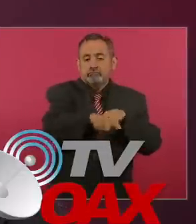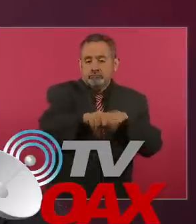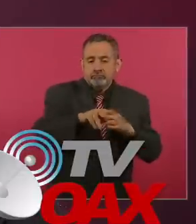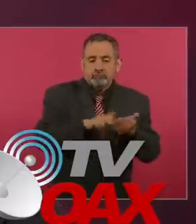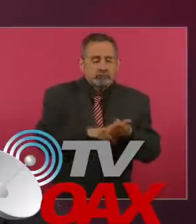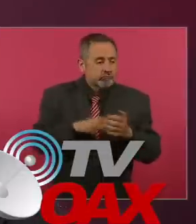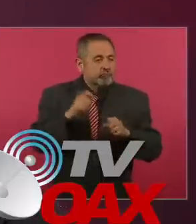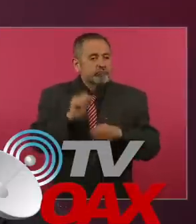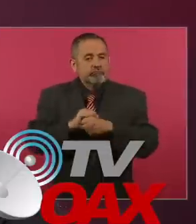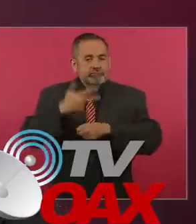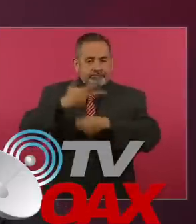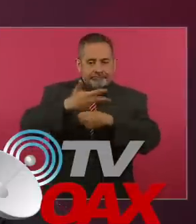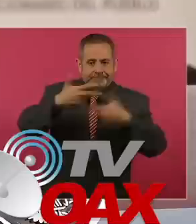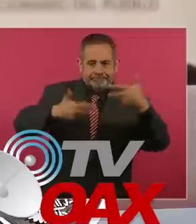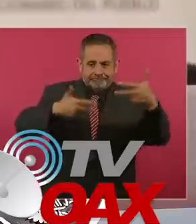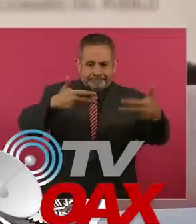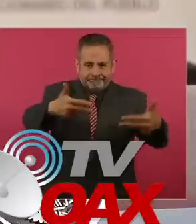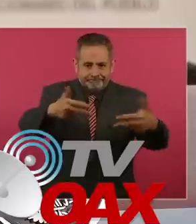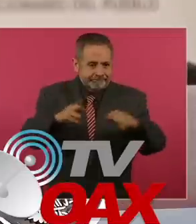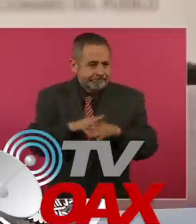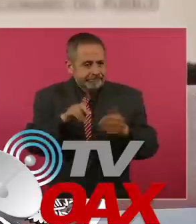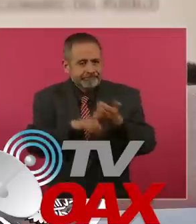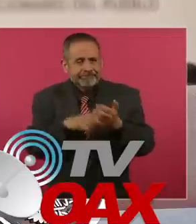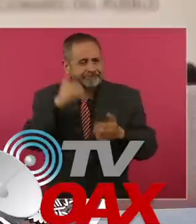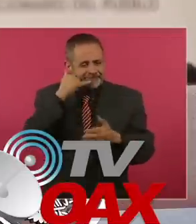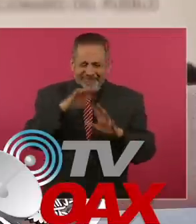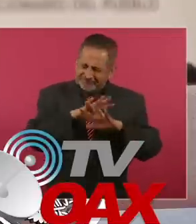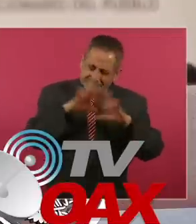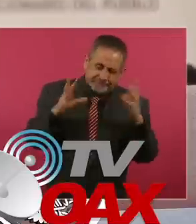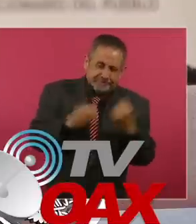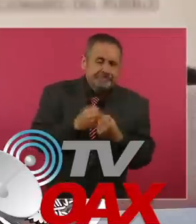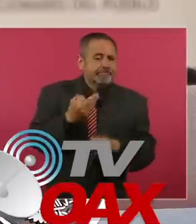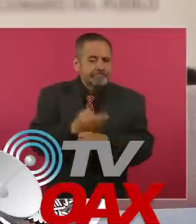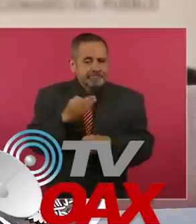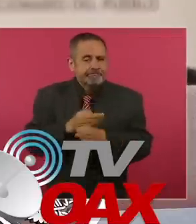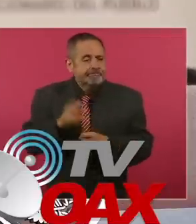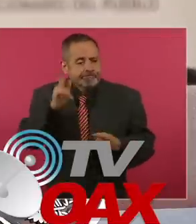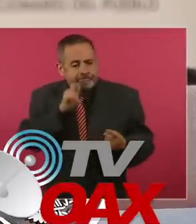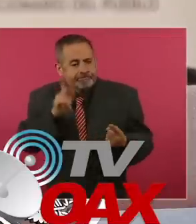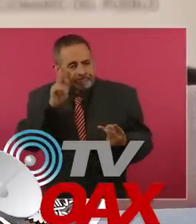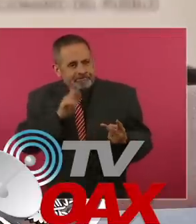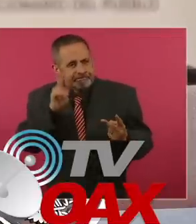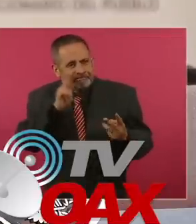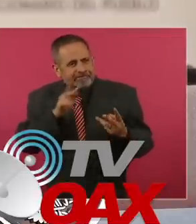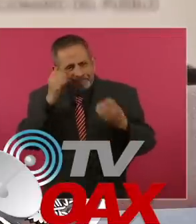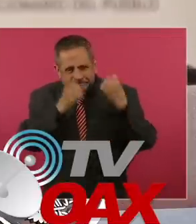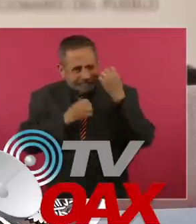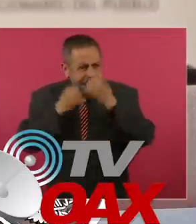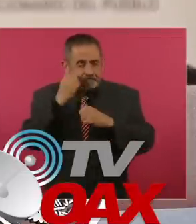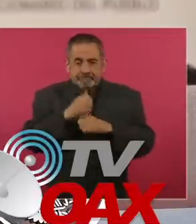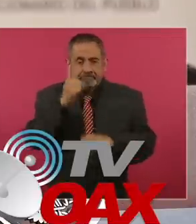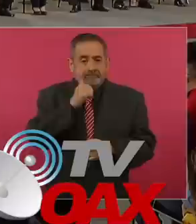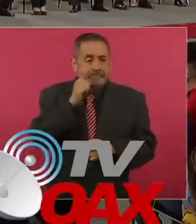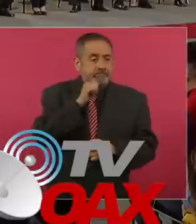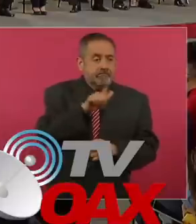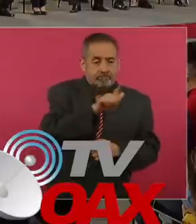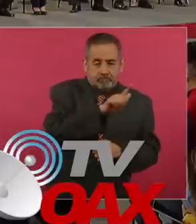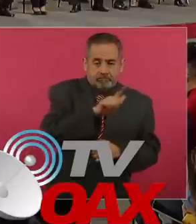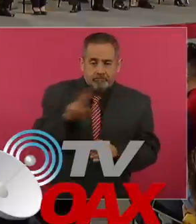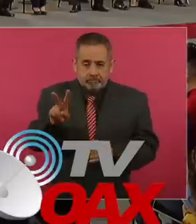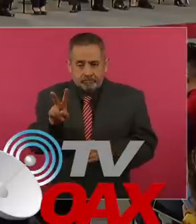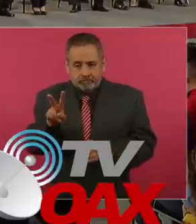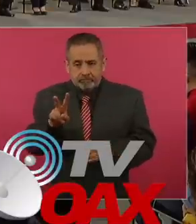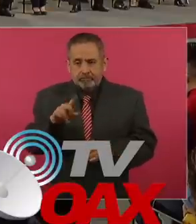de videovigilancia y telefonía. Estas pruebas se realizan actualmente de lunes a viernes